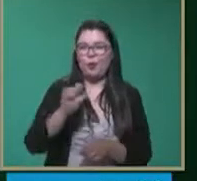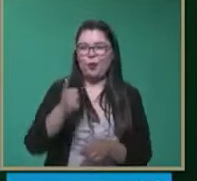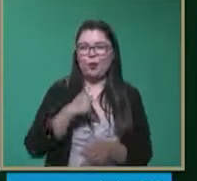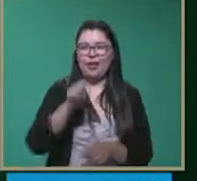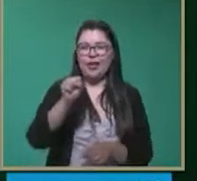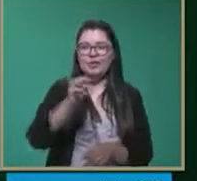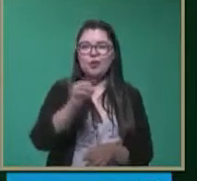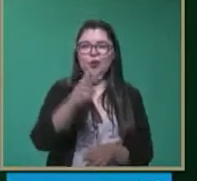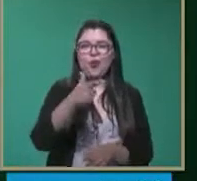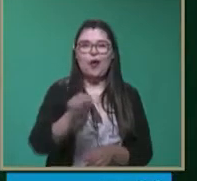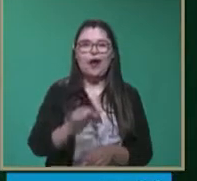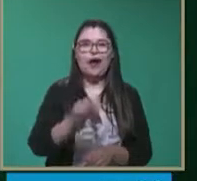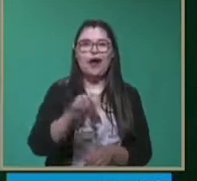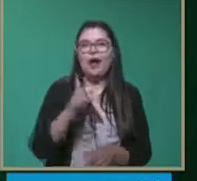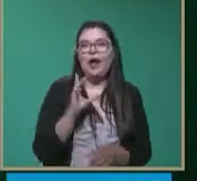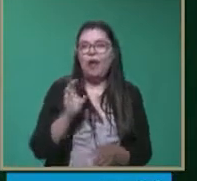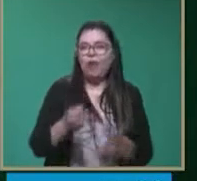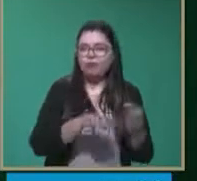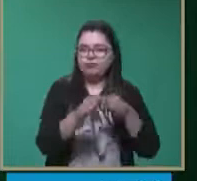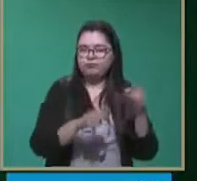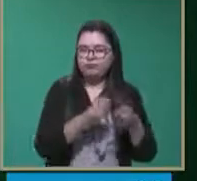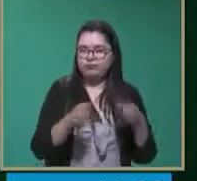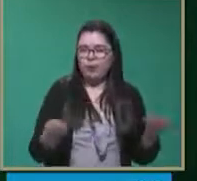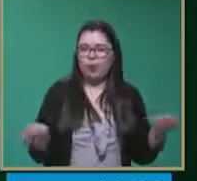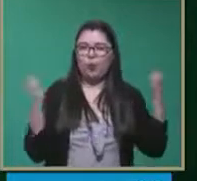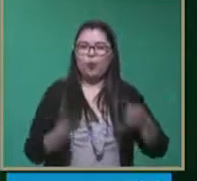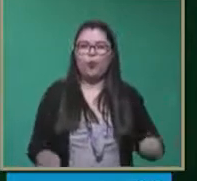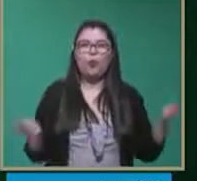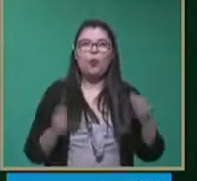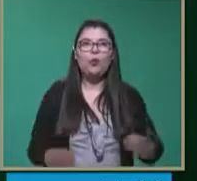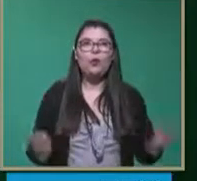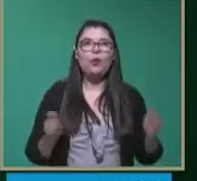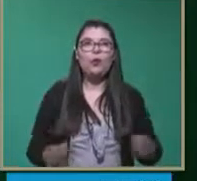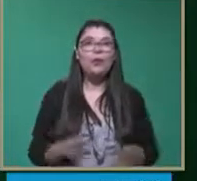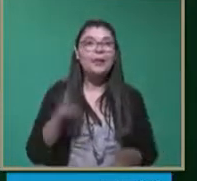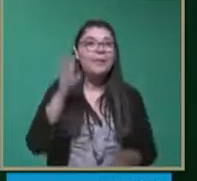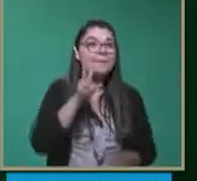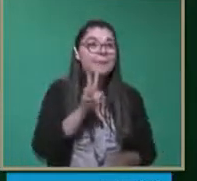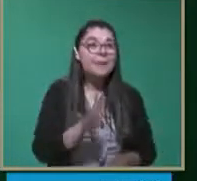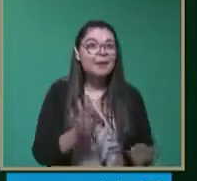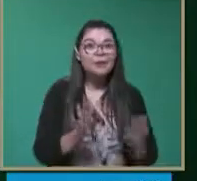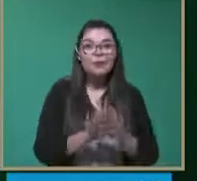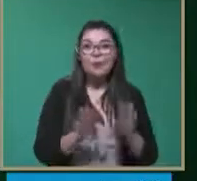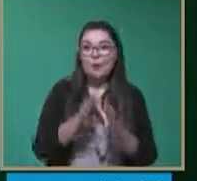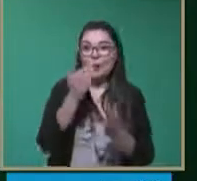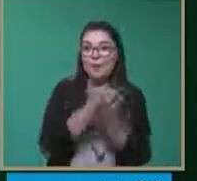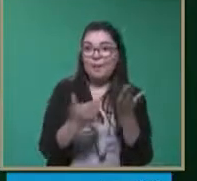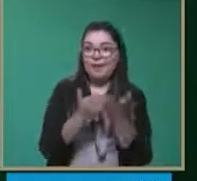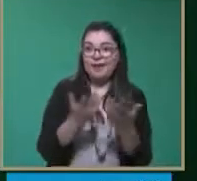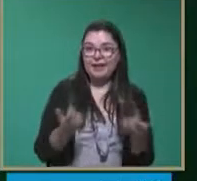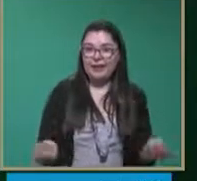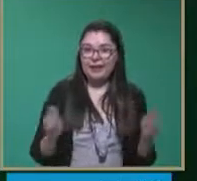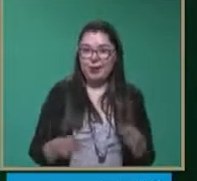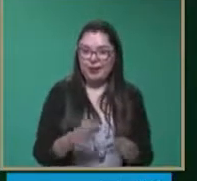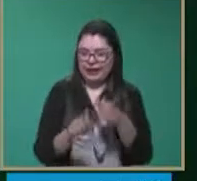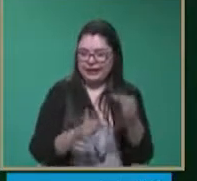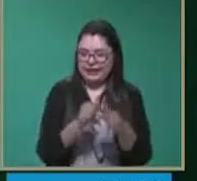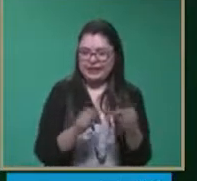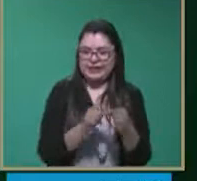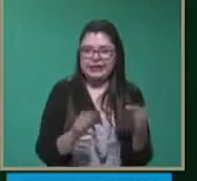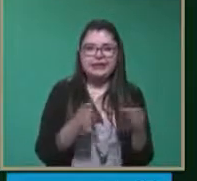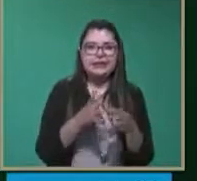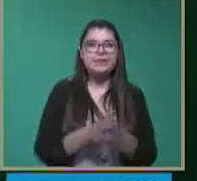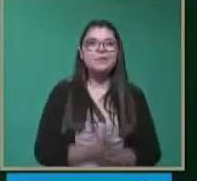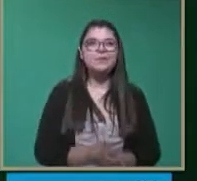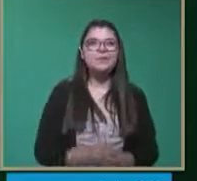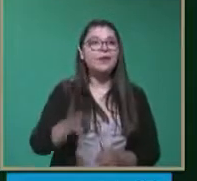una línea divisoria en el terreno de juego y en la mitad de la cuerda se ata el pañuelo. A cada